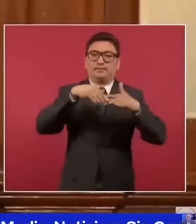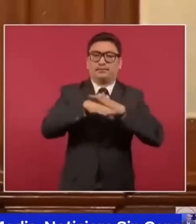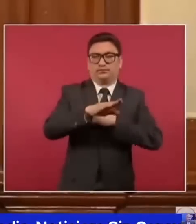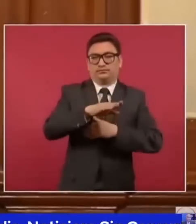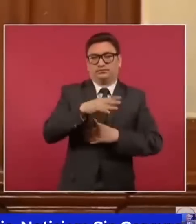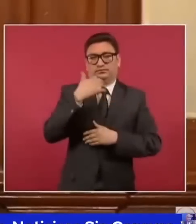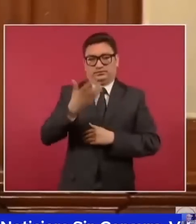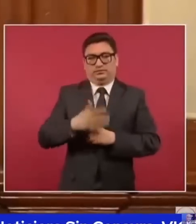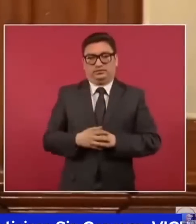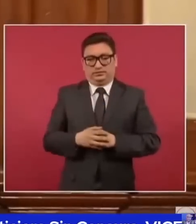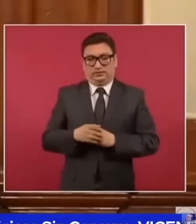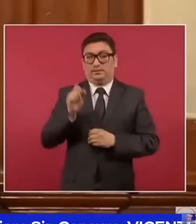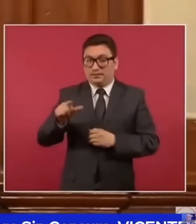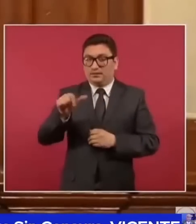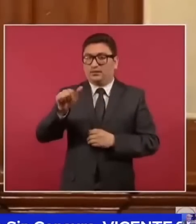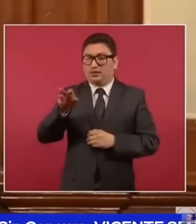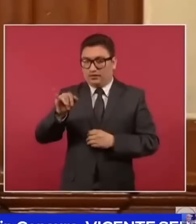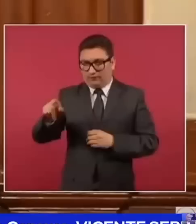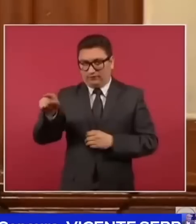del AFI.